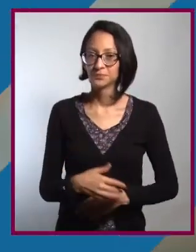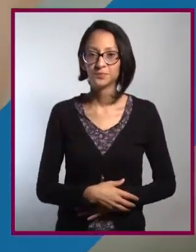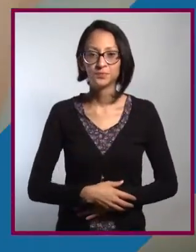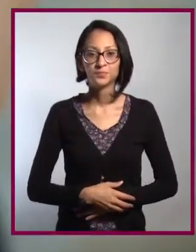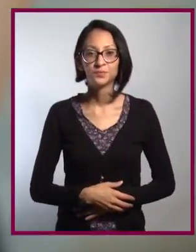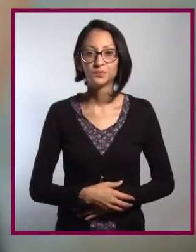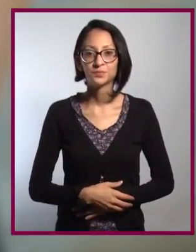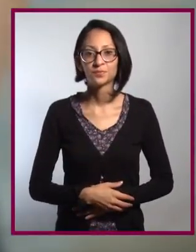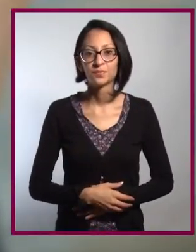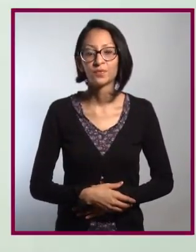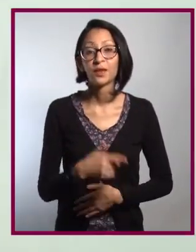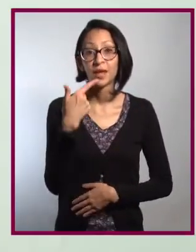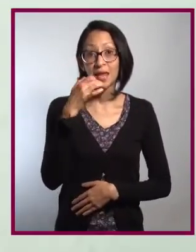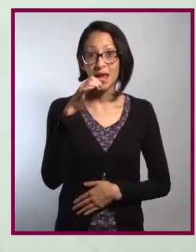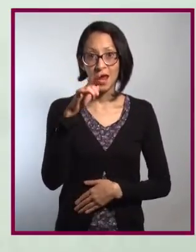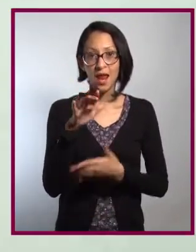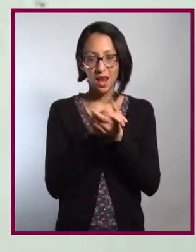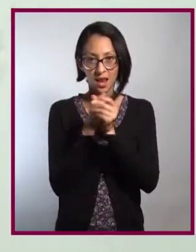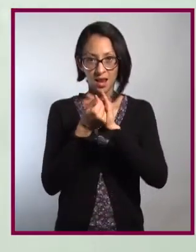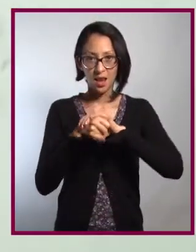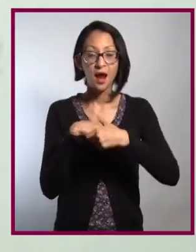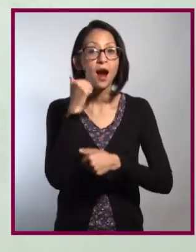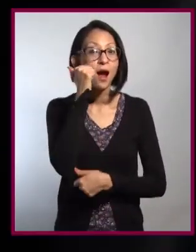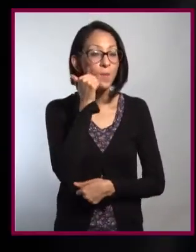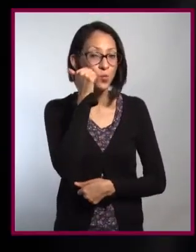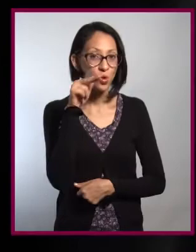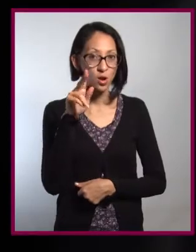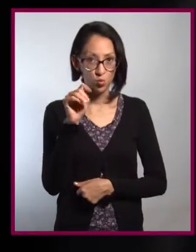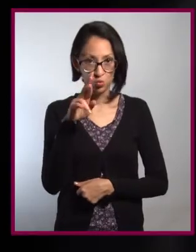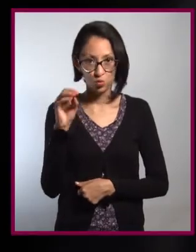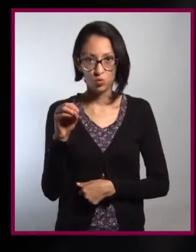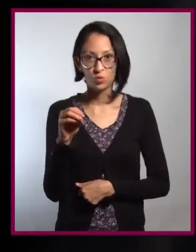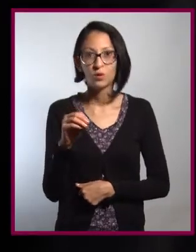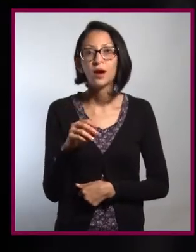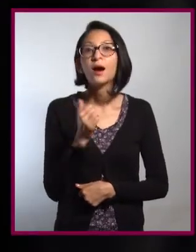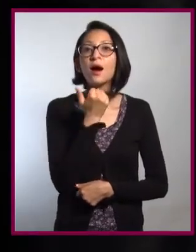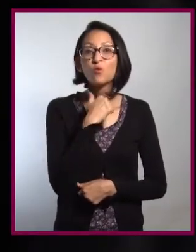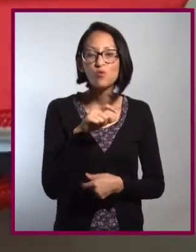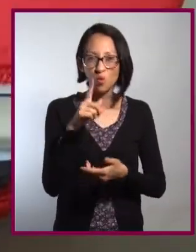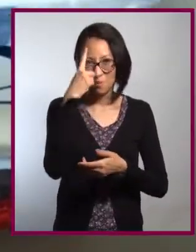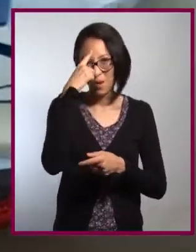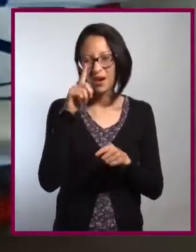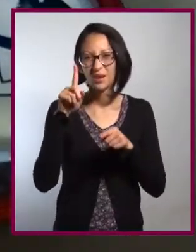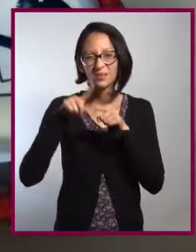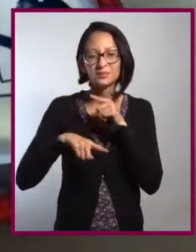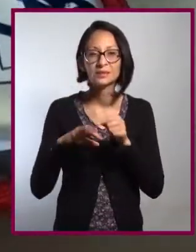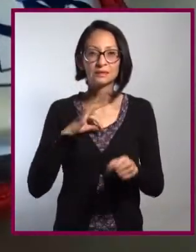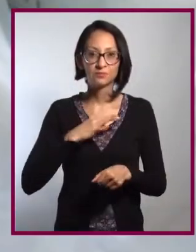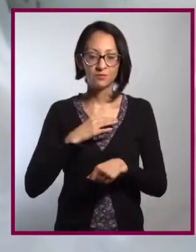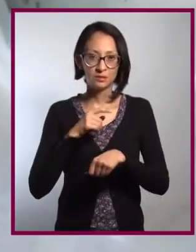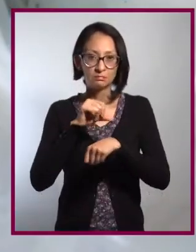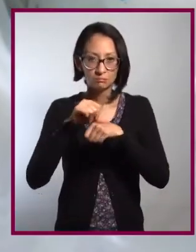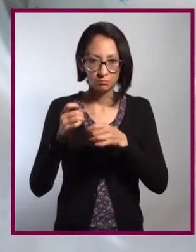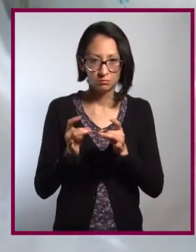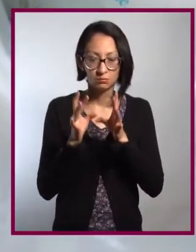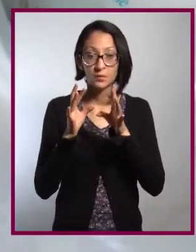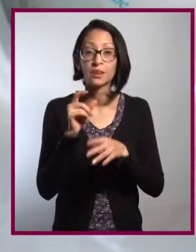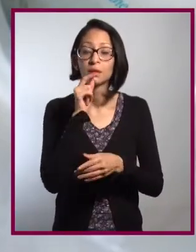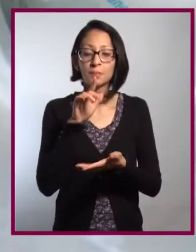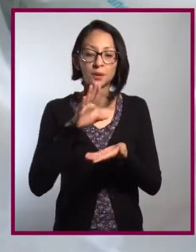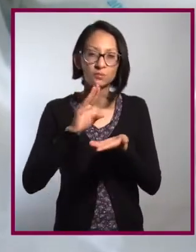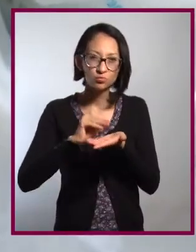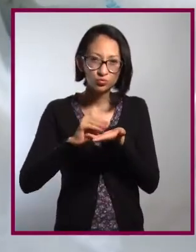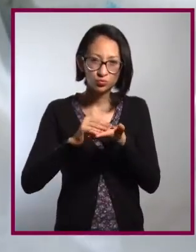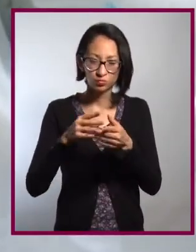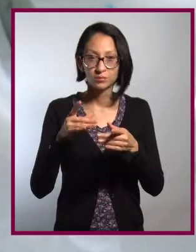Gel antibacterial, jabón neutro, antiséptico para heridas, grasas estériles, cinta